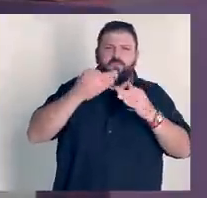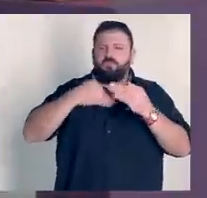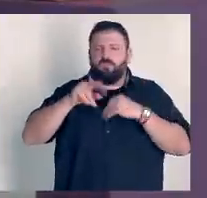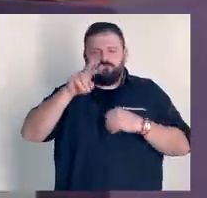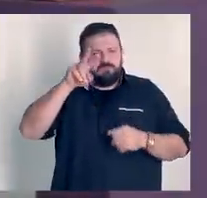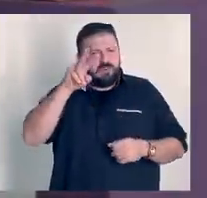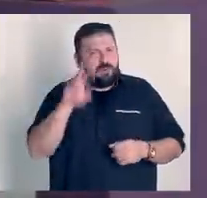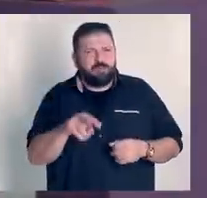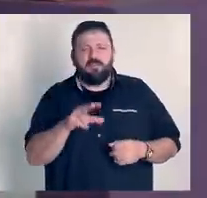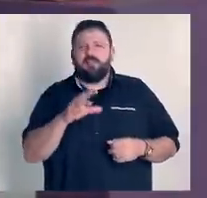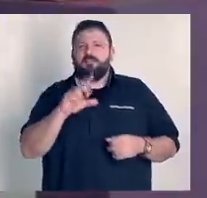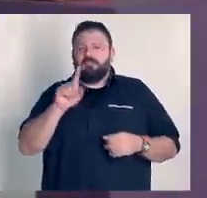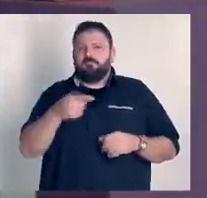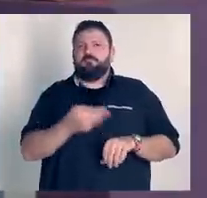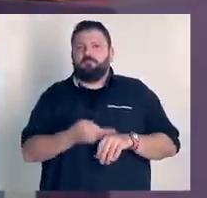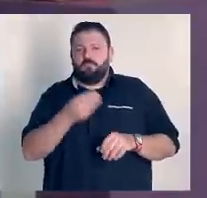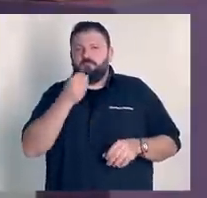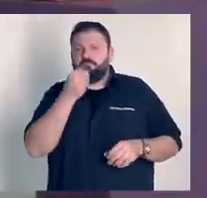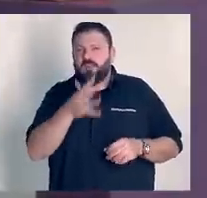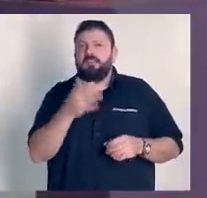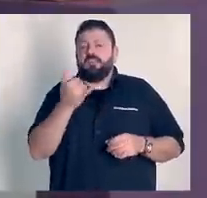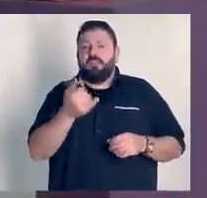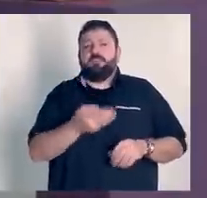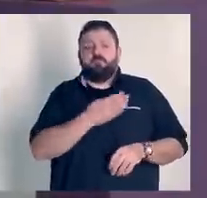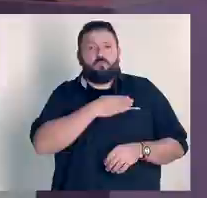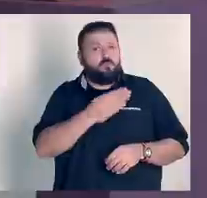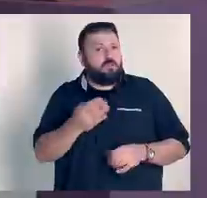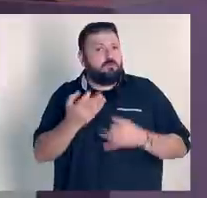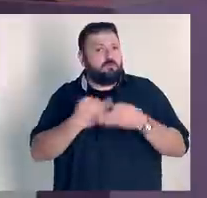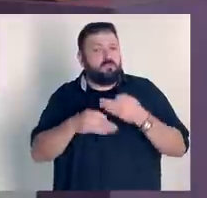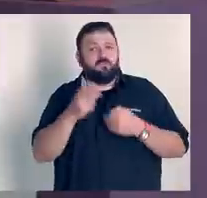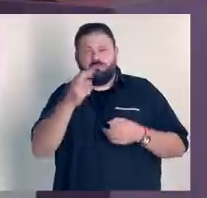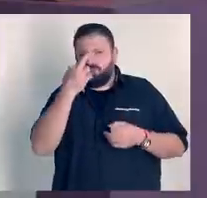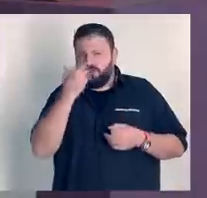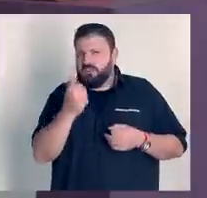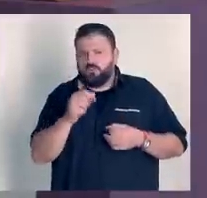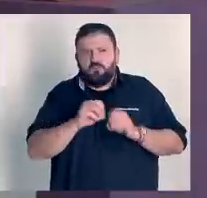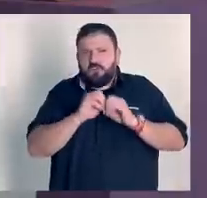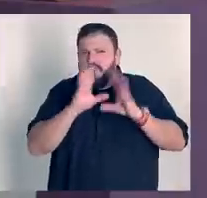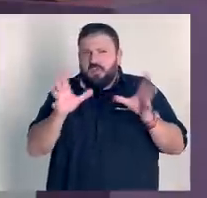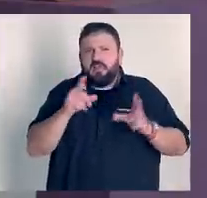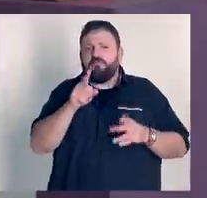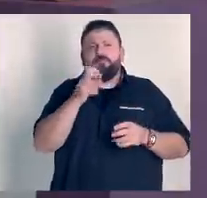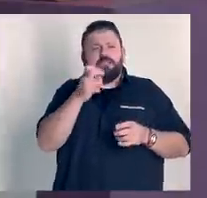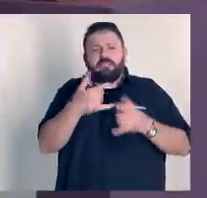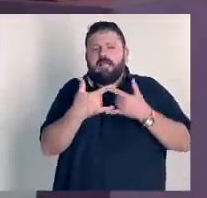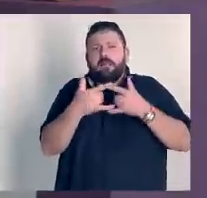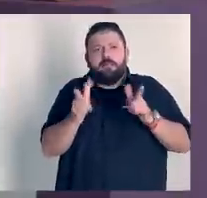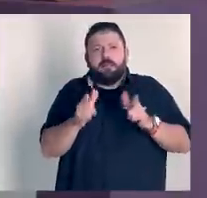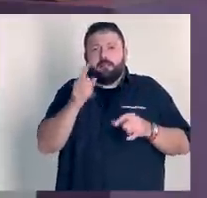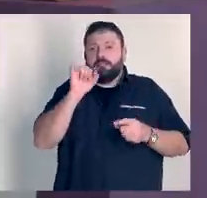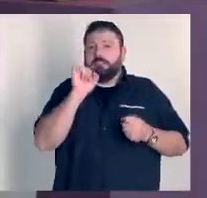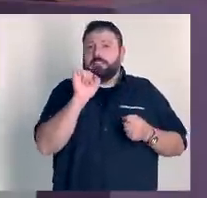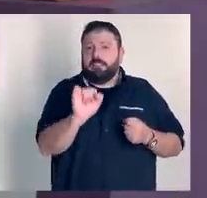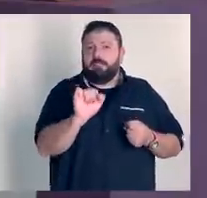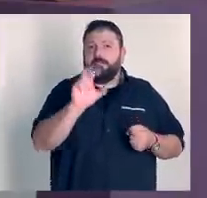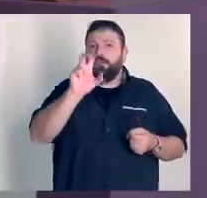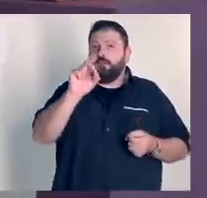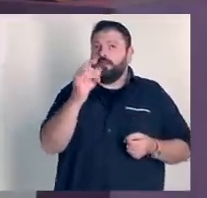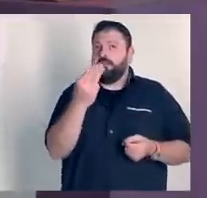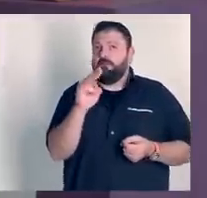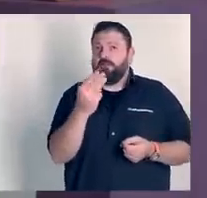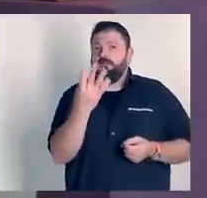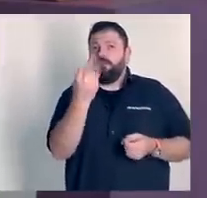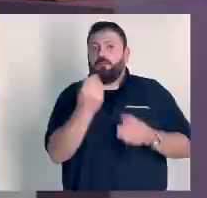que creo que hasta es un tiempo razonable. Va a estar muy bueno. Nuevamente la invitación está abierta. Es el sábado 30 de mayo. De 9 de la